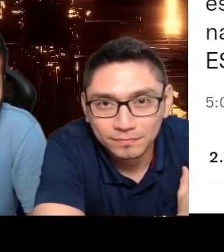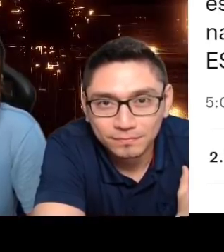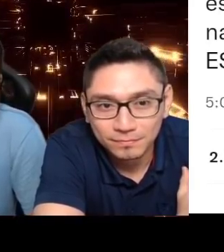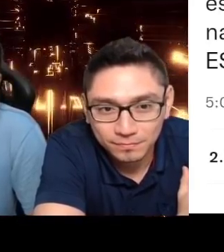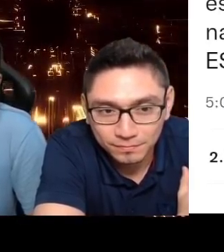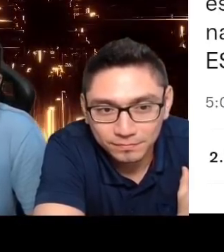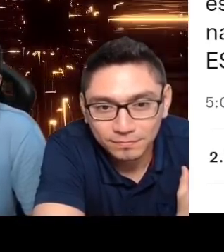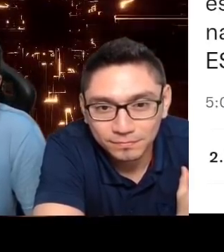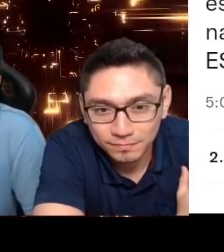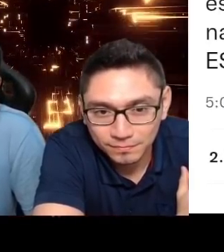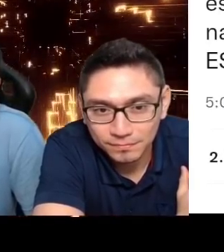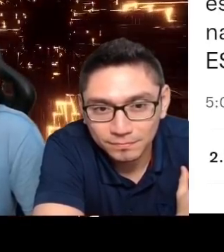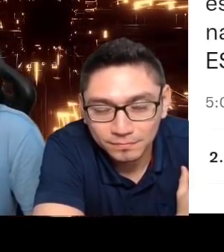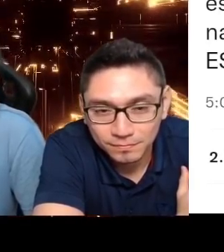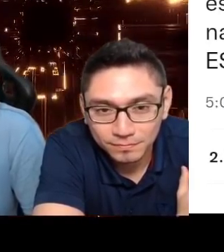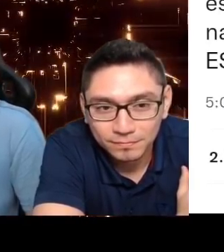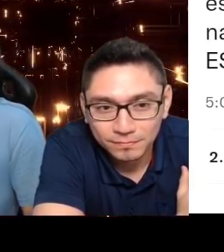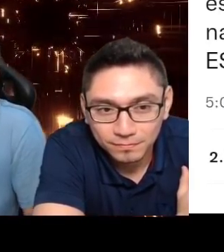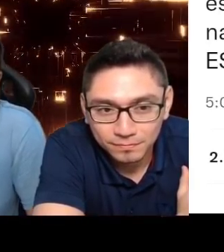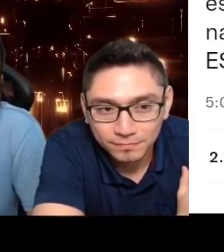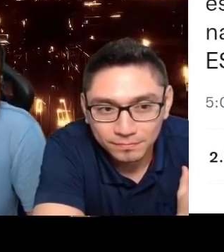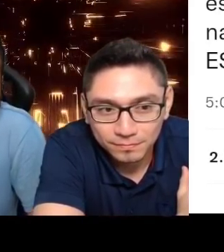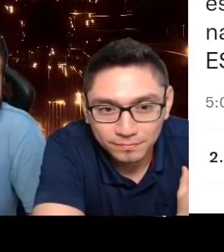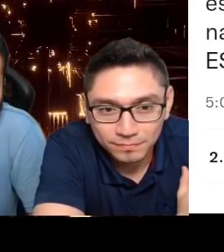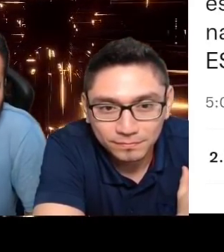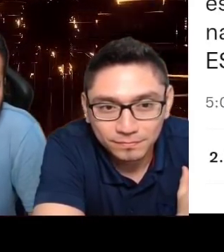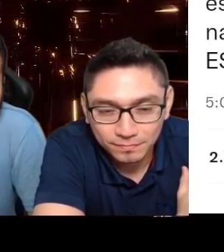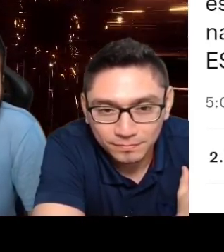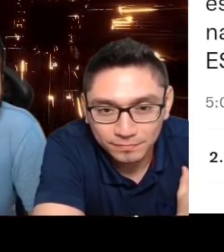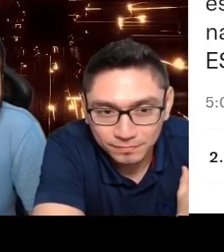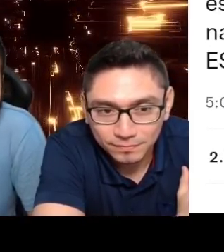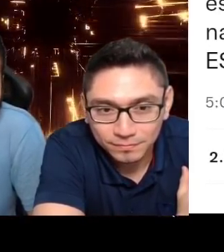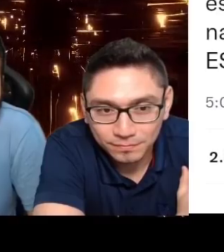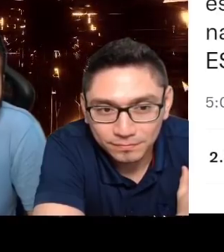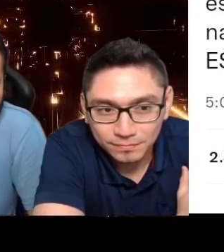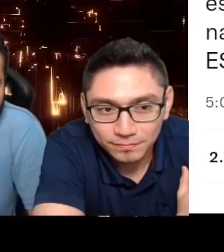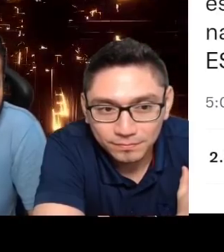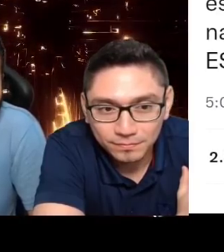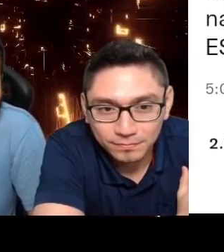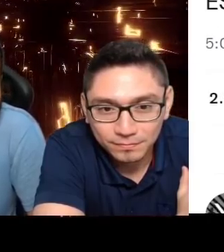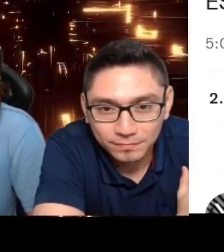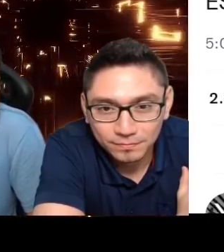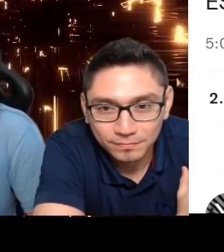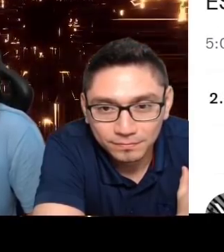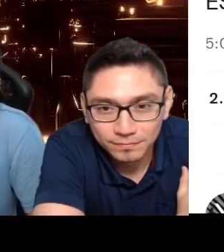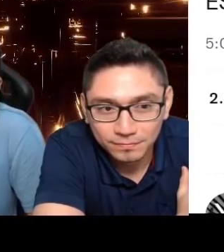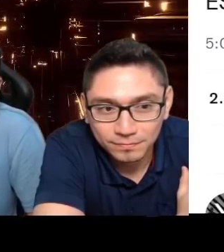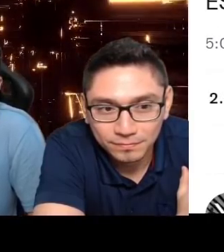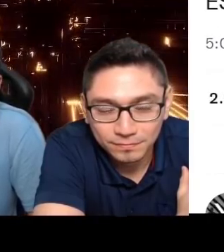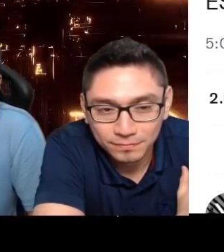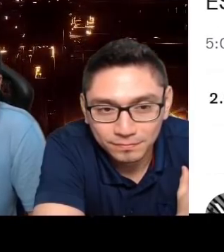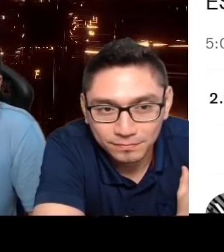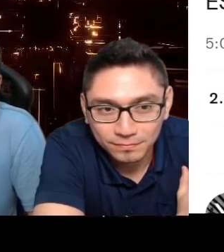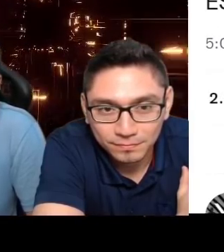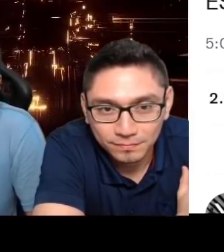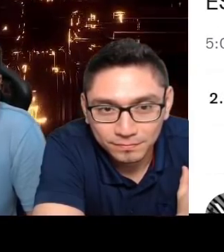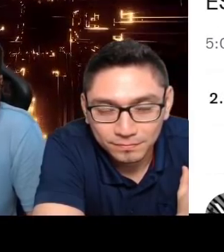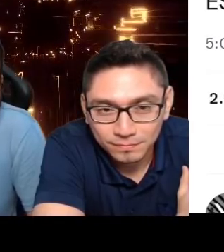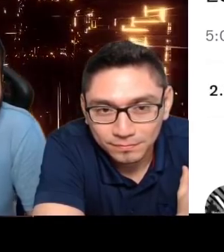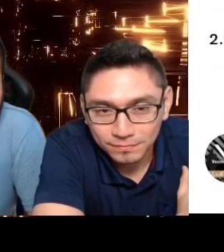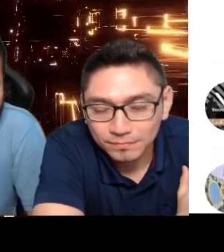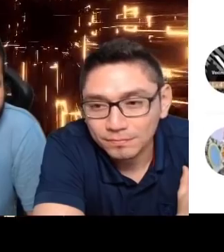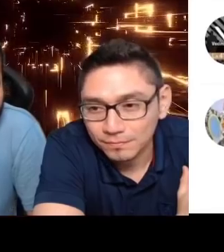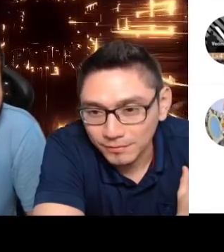invitaron hace unos meses en el senado no el partido box a santiago abascal y su su